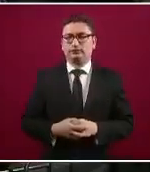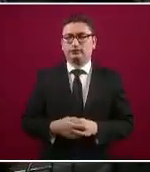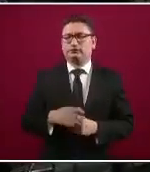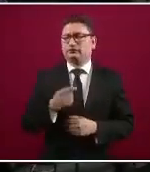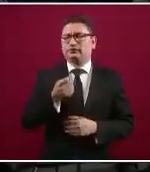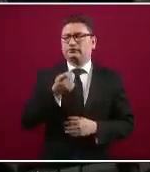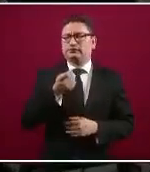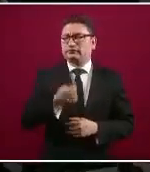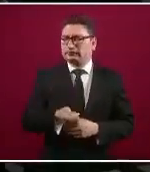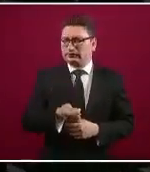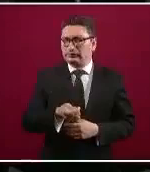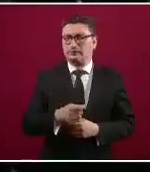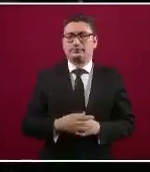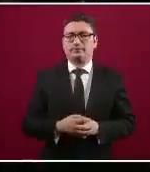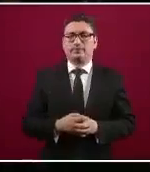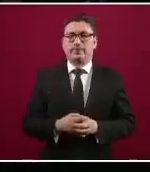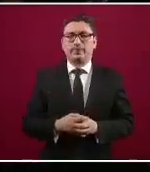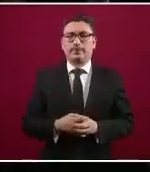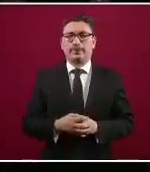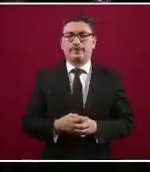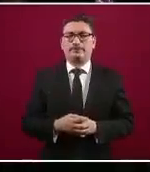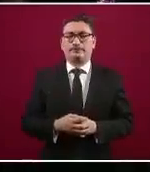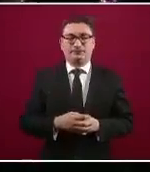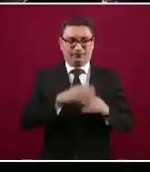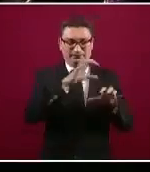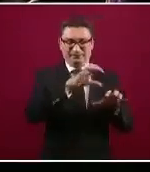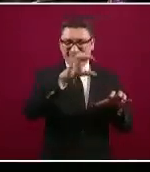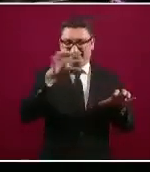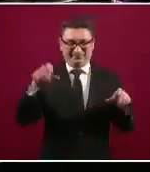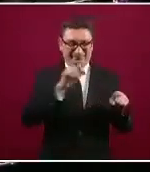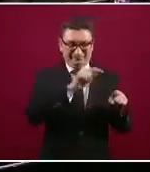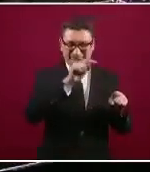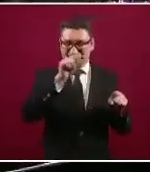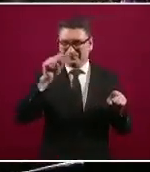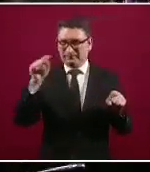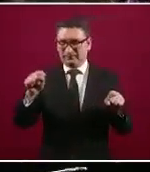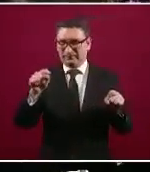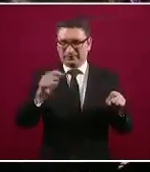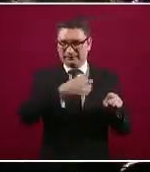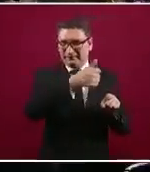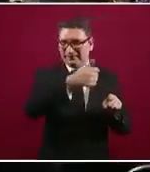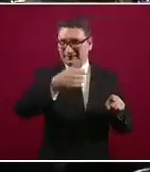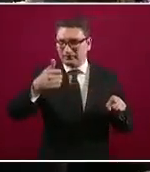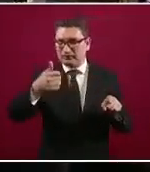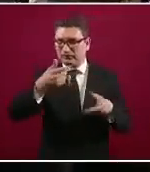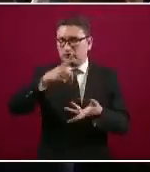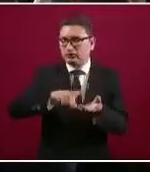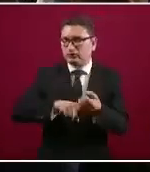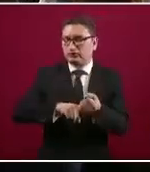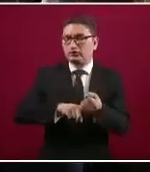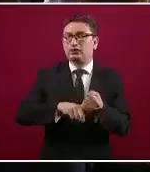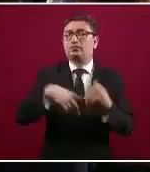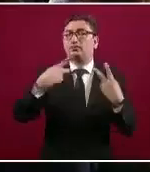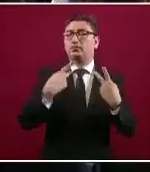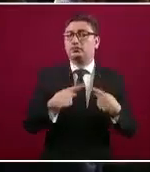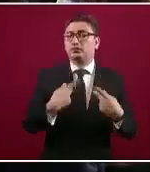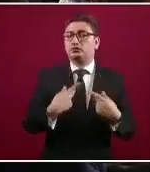¿Significa esto que en cada coordinación va a haber un promedio de 400